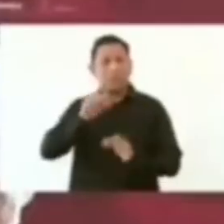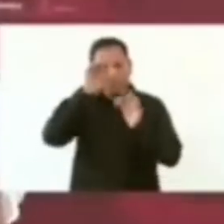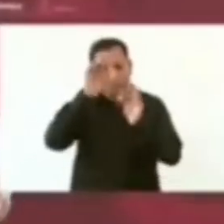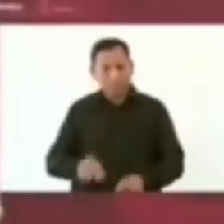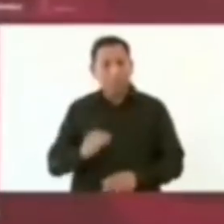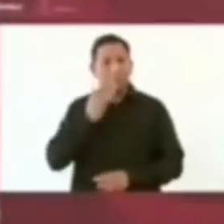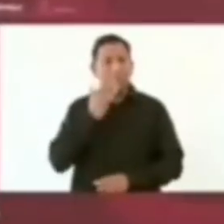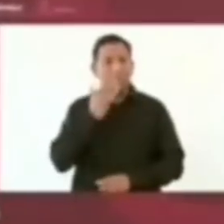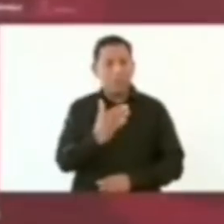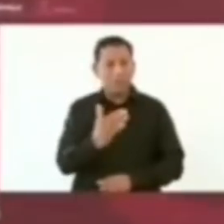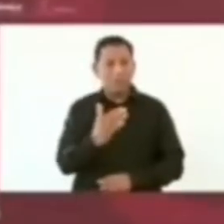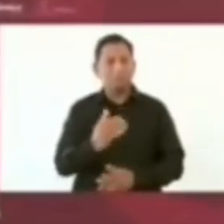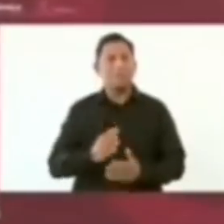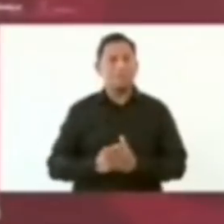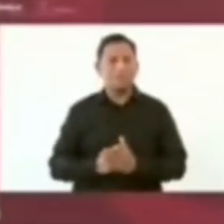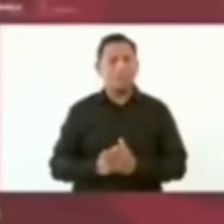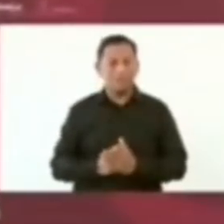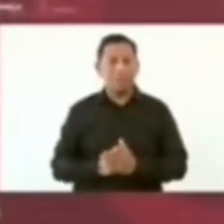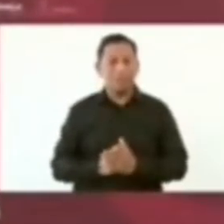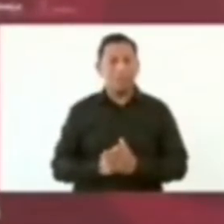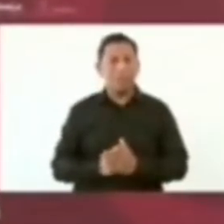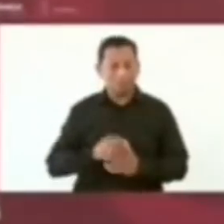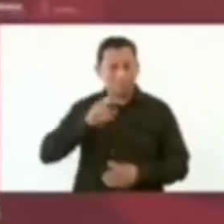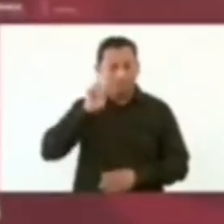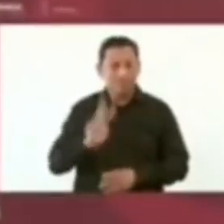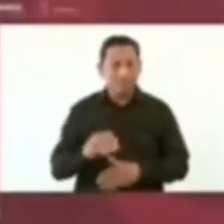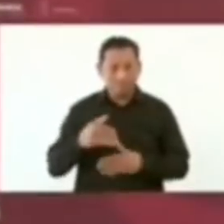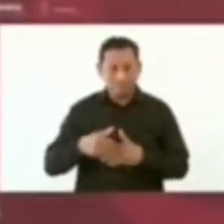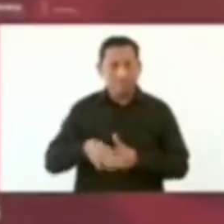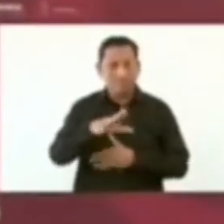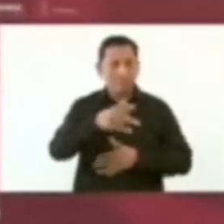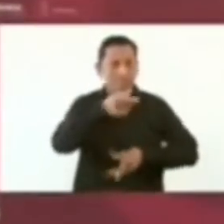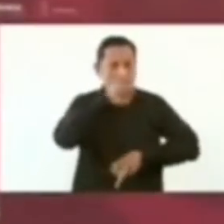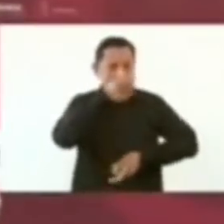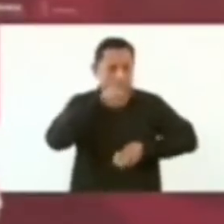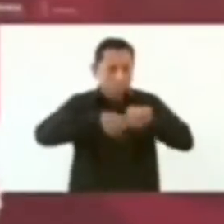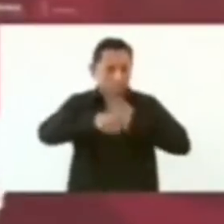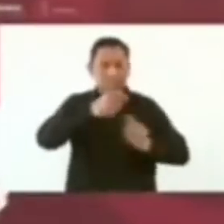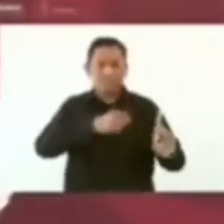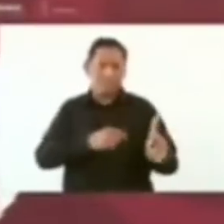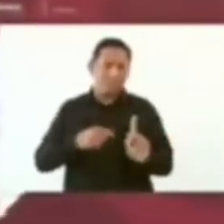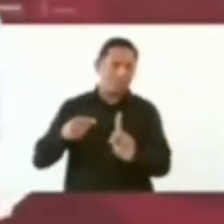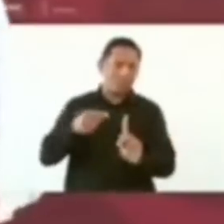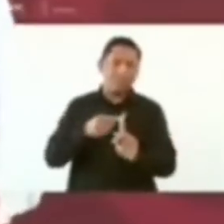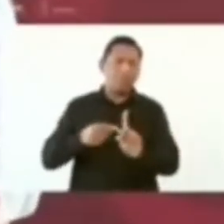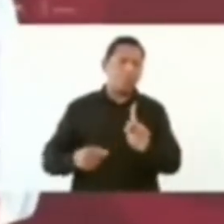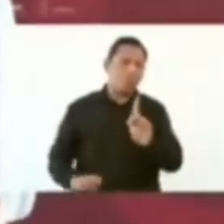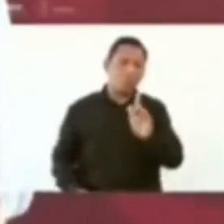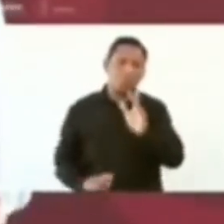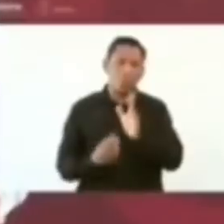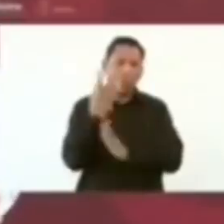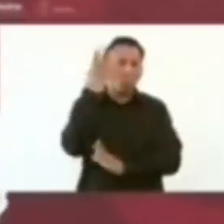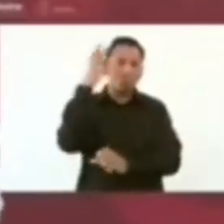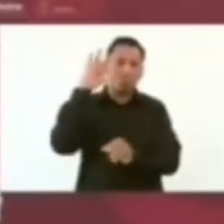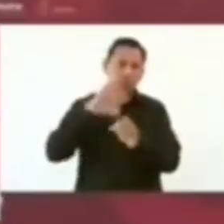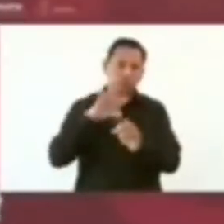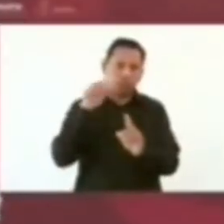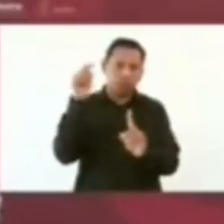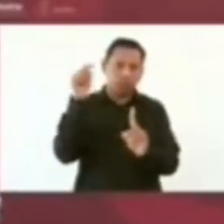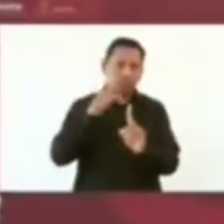Y va a haber relevo generacional. Tenemos,